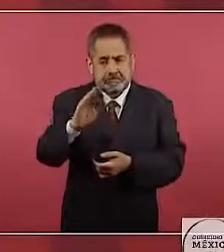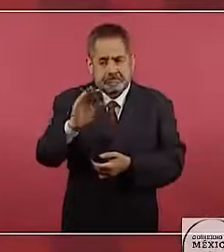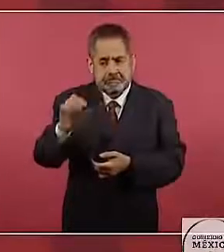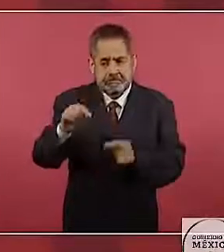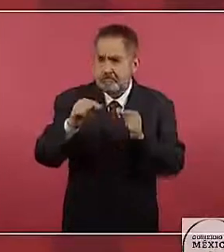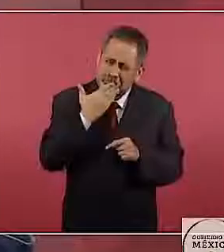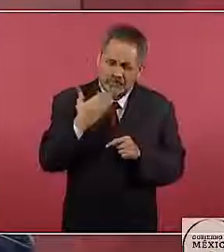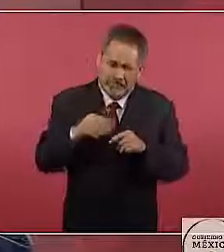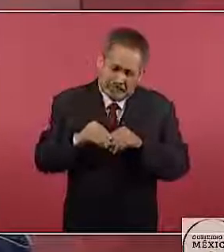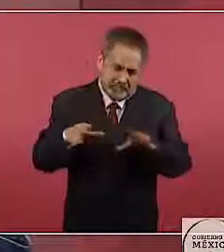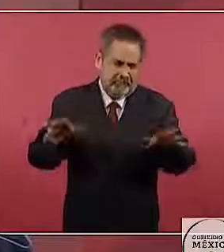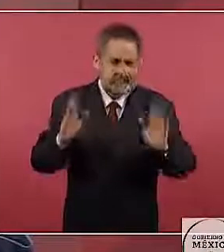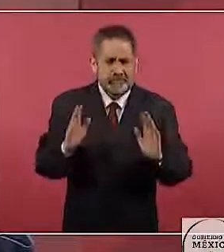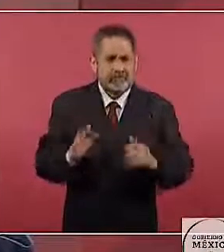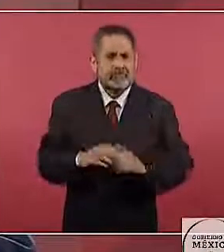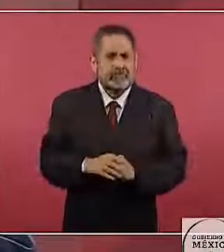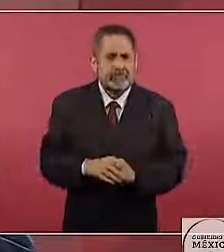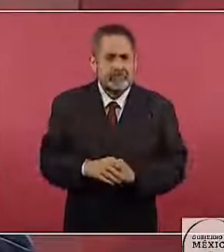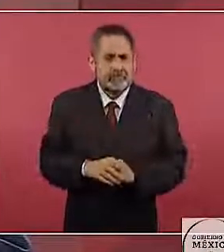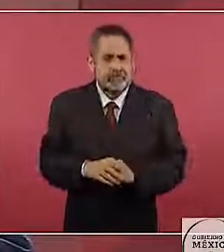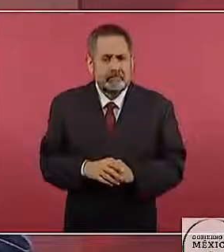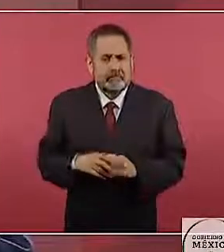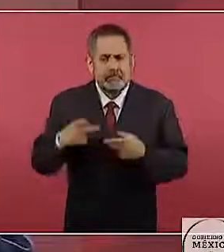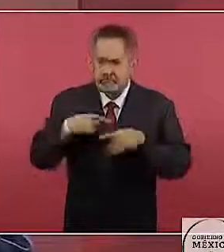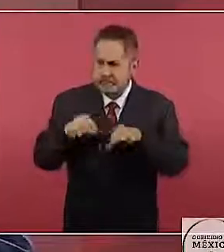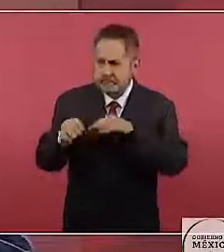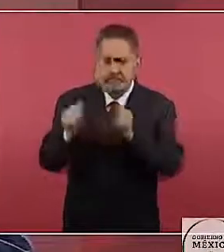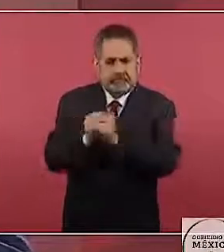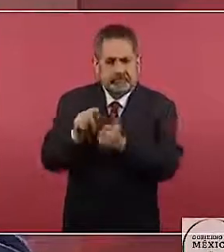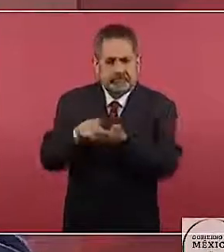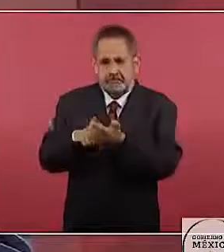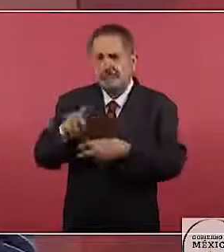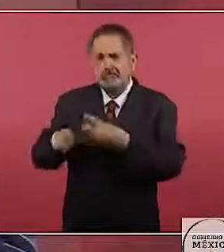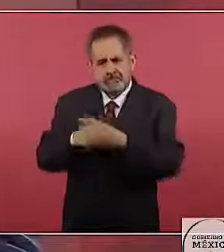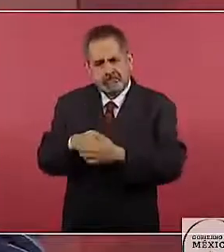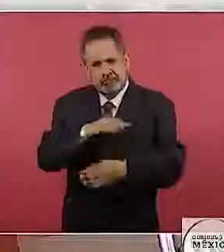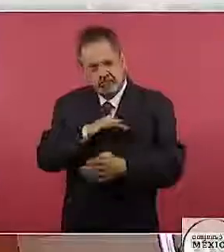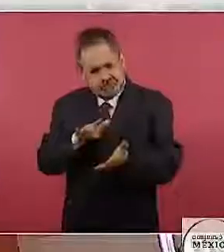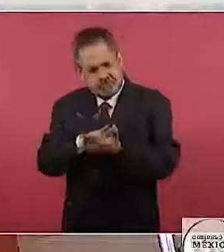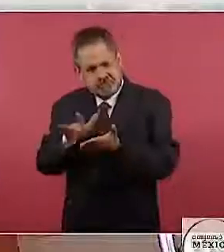Electricidad. Y con los trabajadores vamos a poner